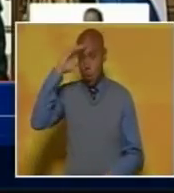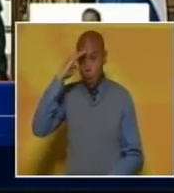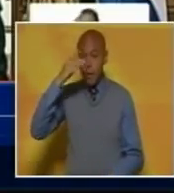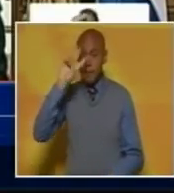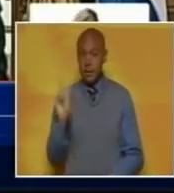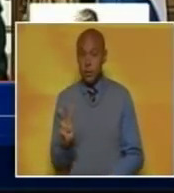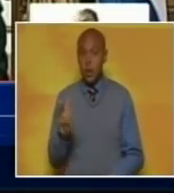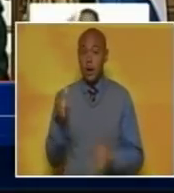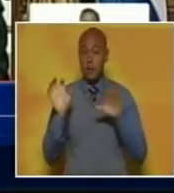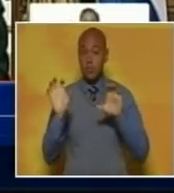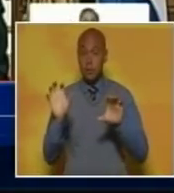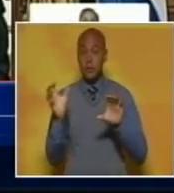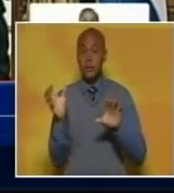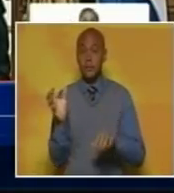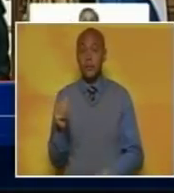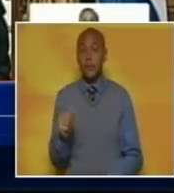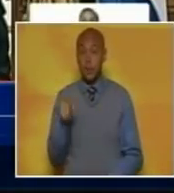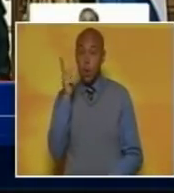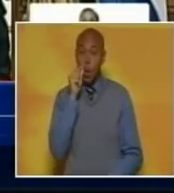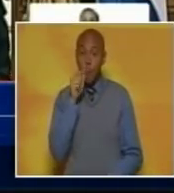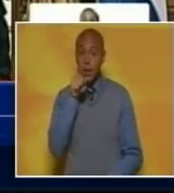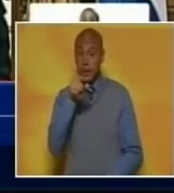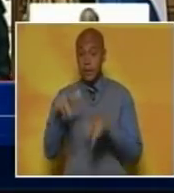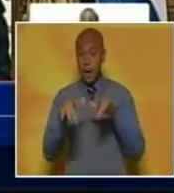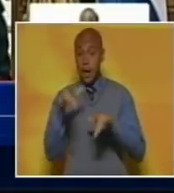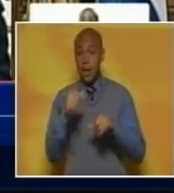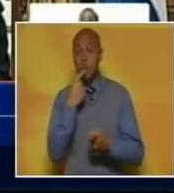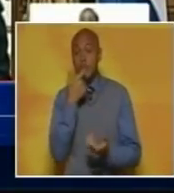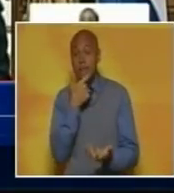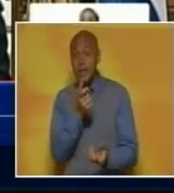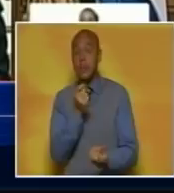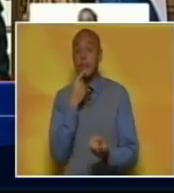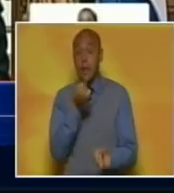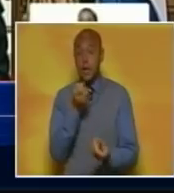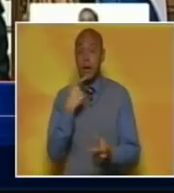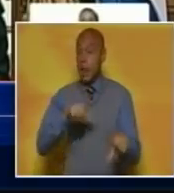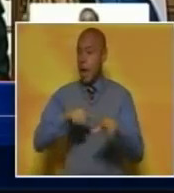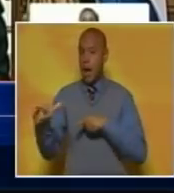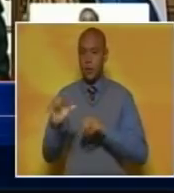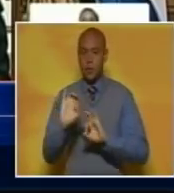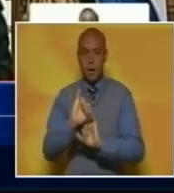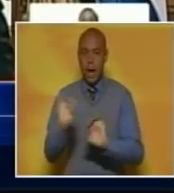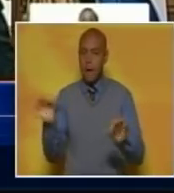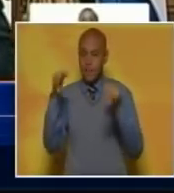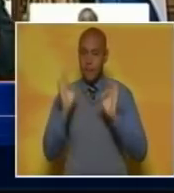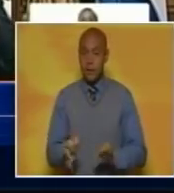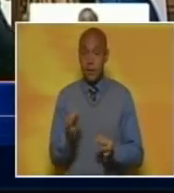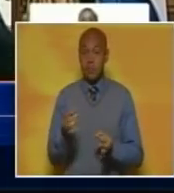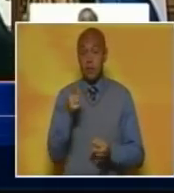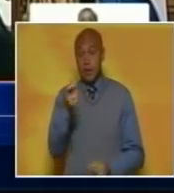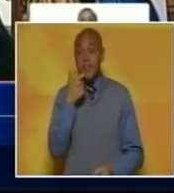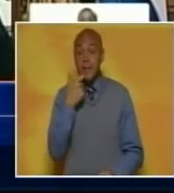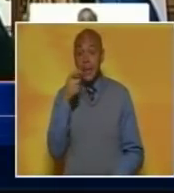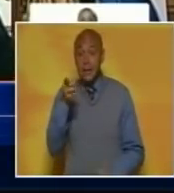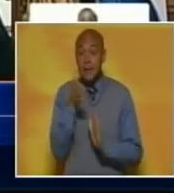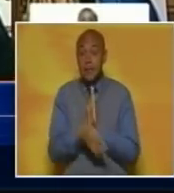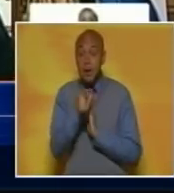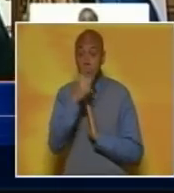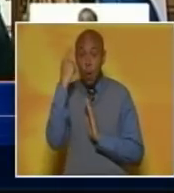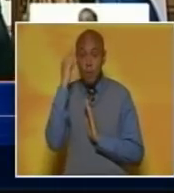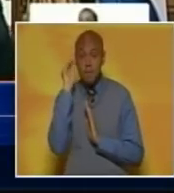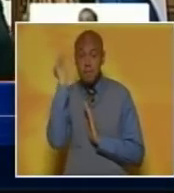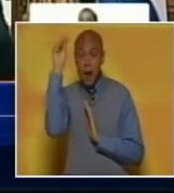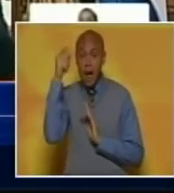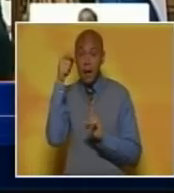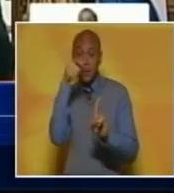Venezuela. Mike Pompeo declara que está listo, ya, para que ustedes vean lo que es la mente de Mike